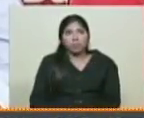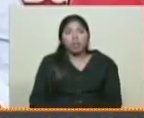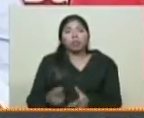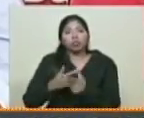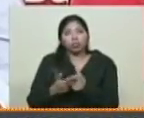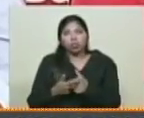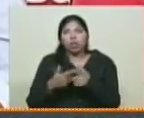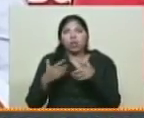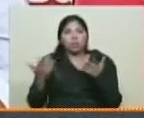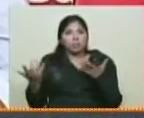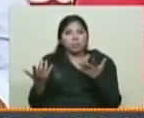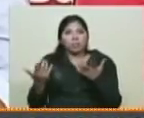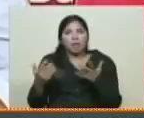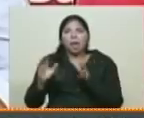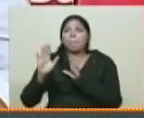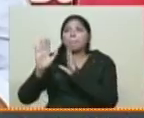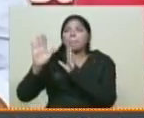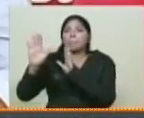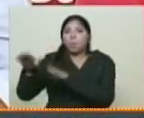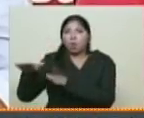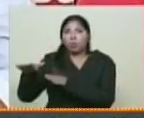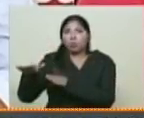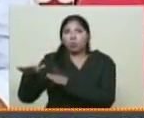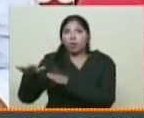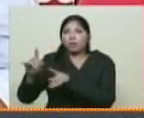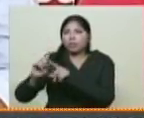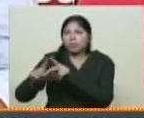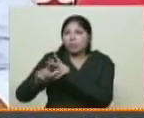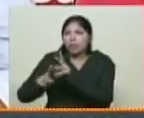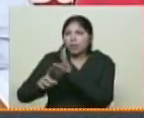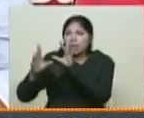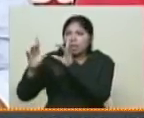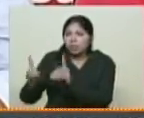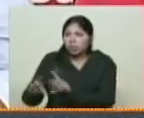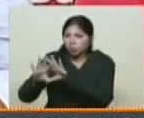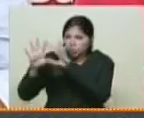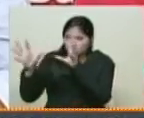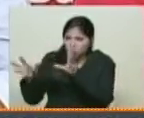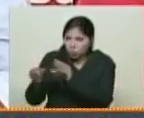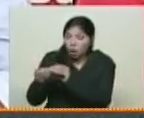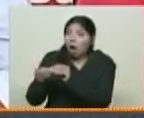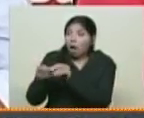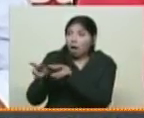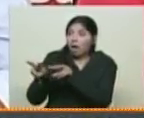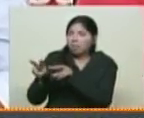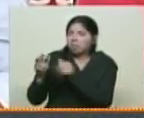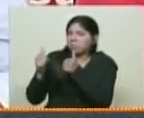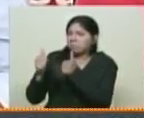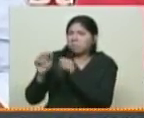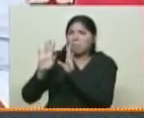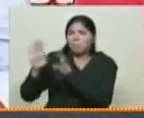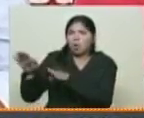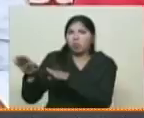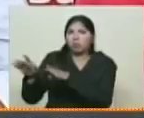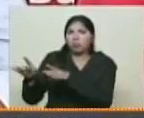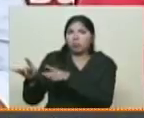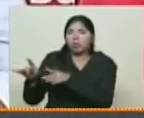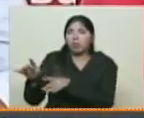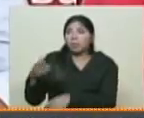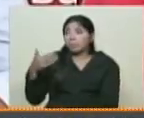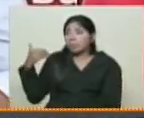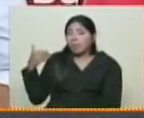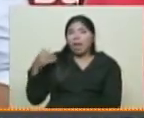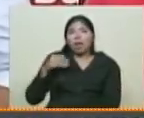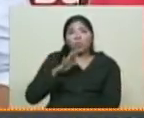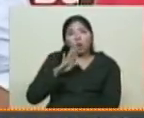nosotros respaldamos el conjunto de decisiones que ha tomado el presidente Nicolás Maduro, como recientemente fue el incremento